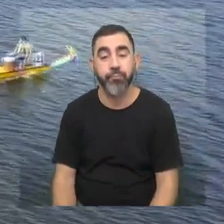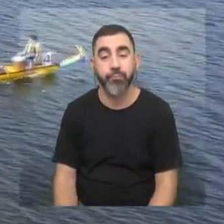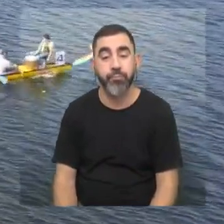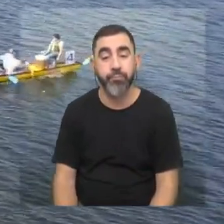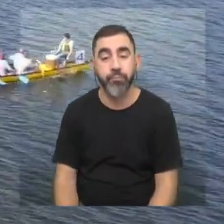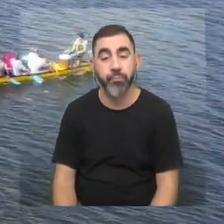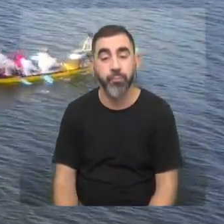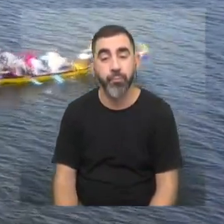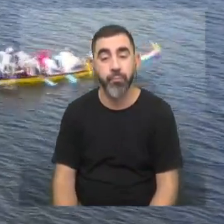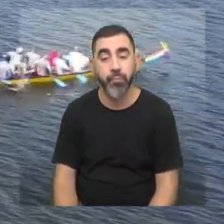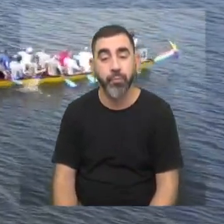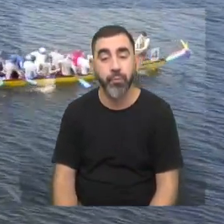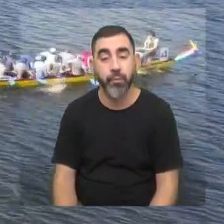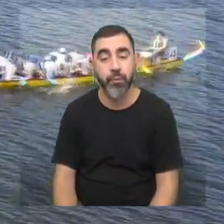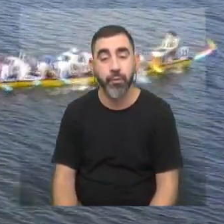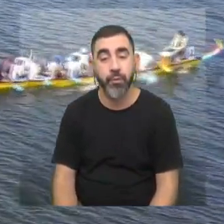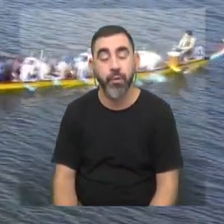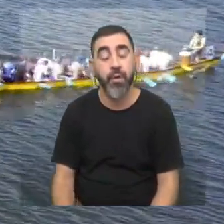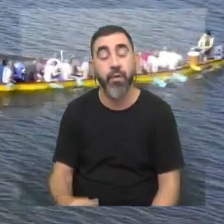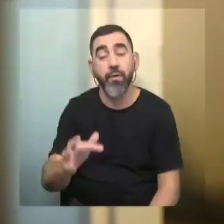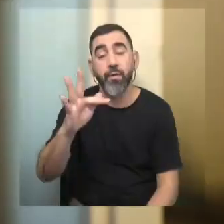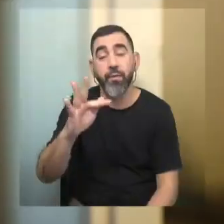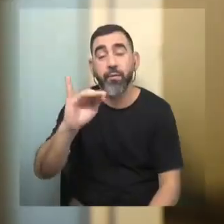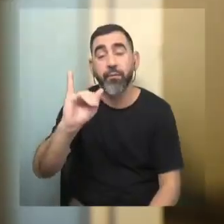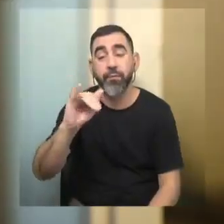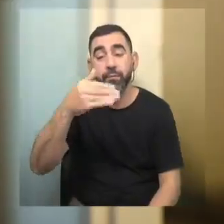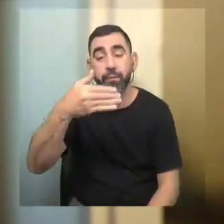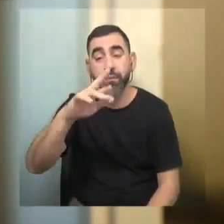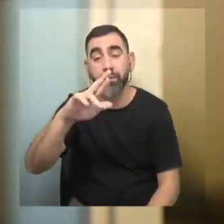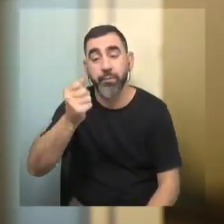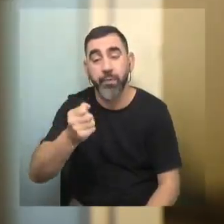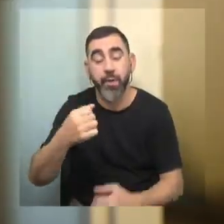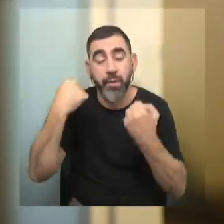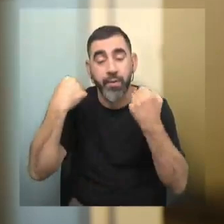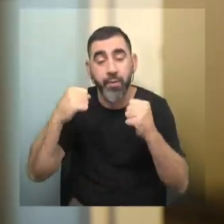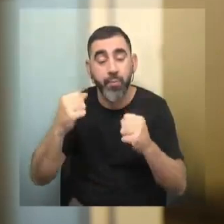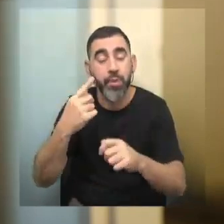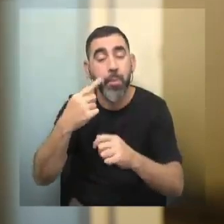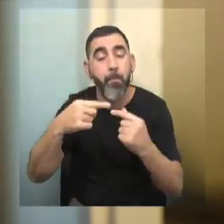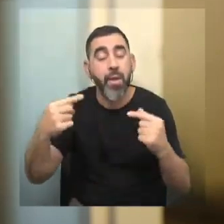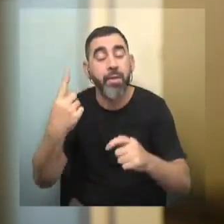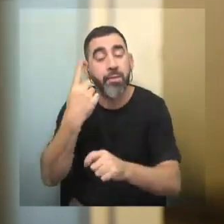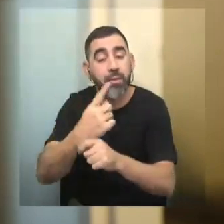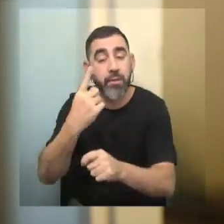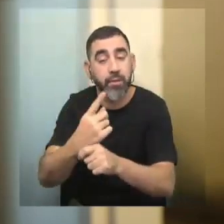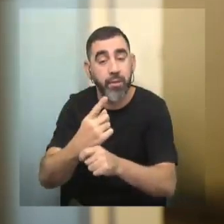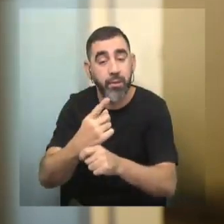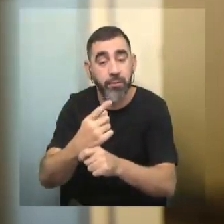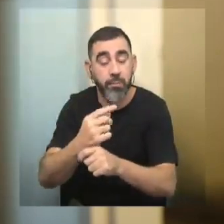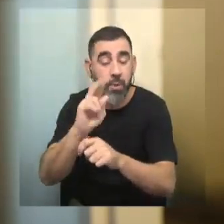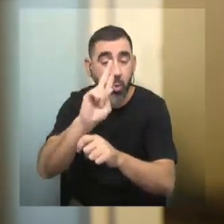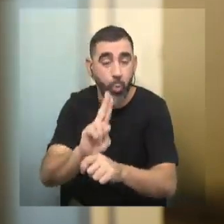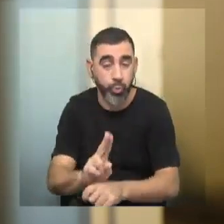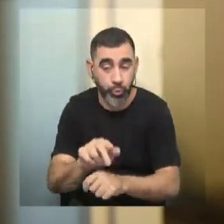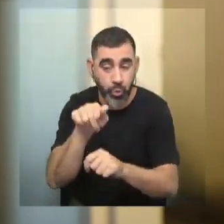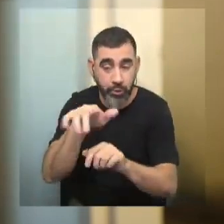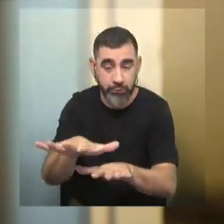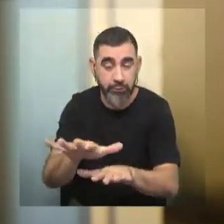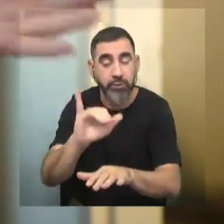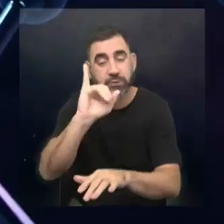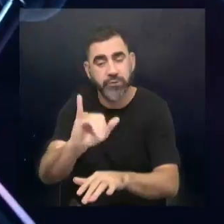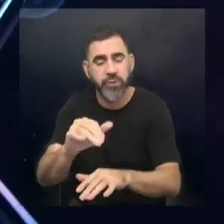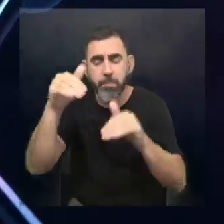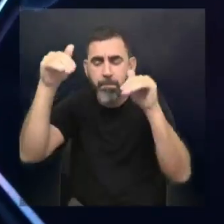En particular, en lo que hace las fibras de carbono, para lo que es el deporte, es el material número uno para este tipo de aplicación, ¿no? Digo,